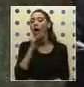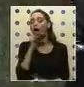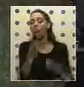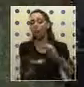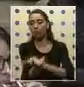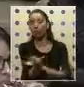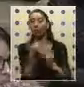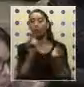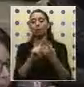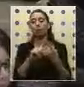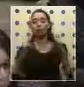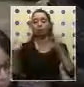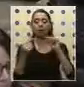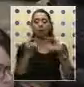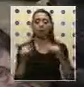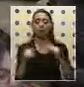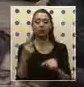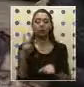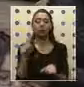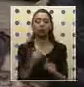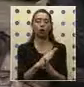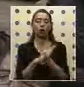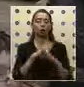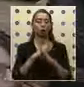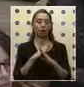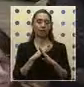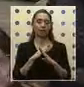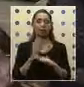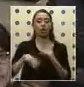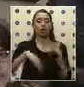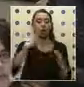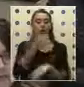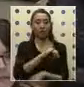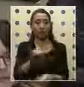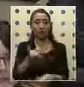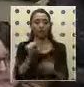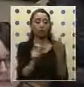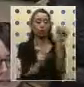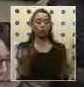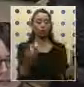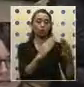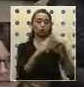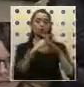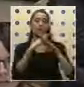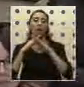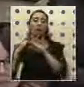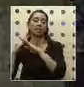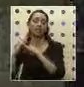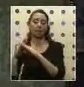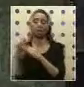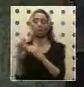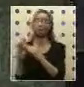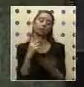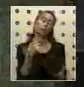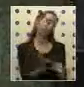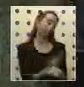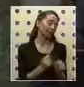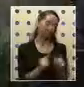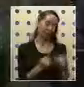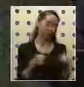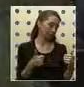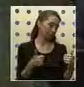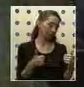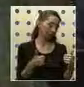poder participar en el debate y no quedar inhabilitados, porque a posteriori también pueden quedar inhabilitados. Gracias, presidente. Desgraciadamente la mesa no